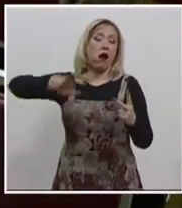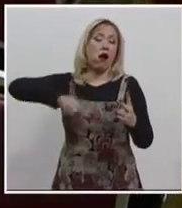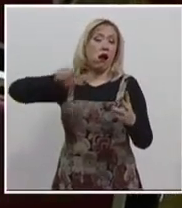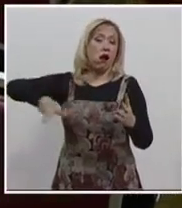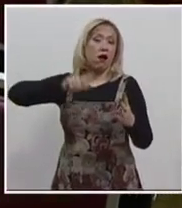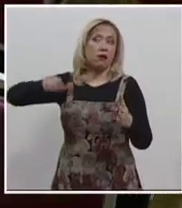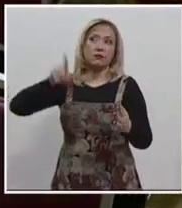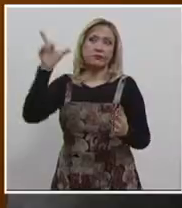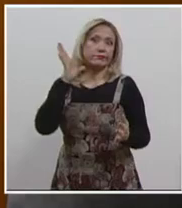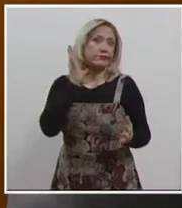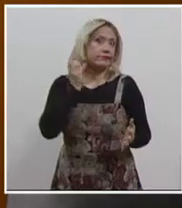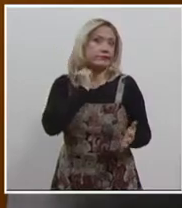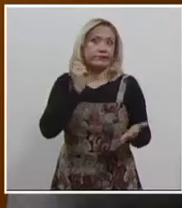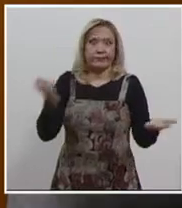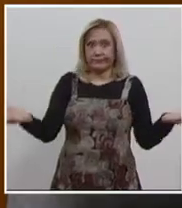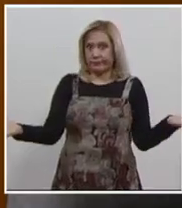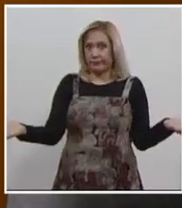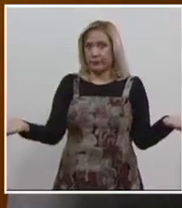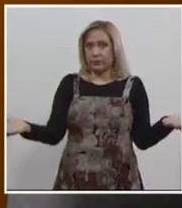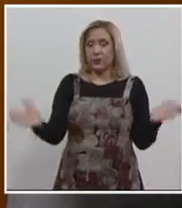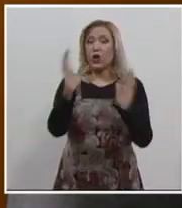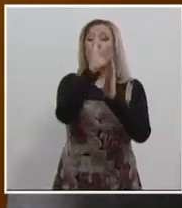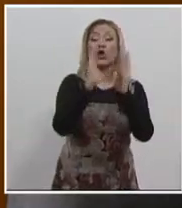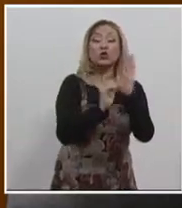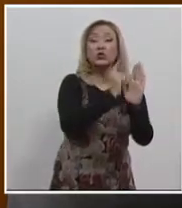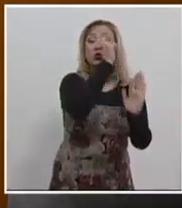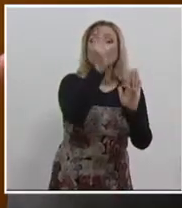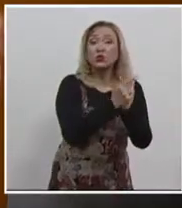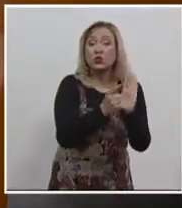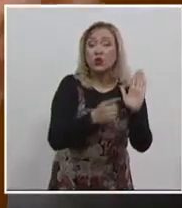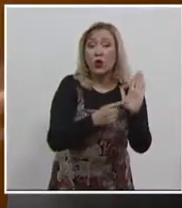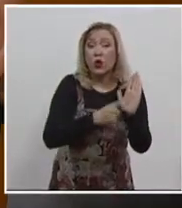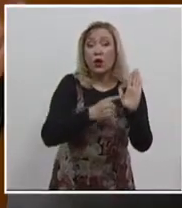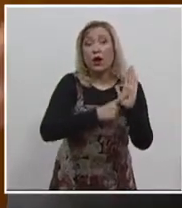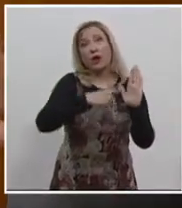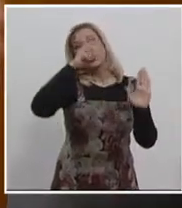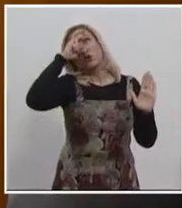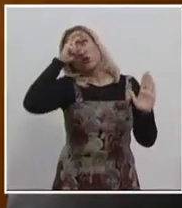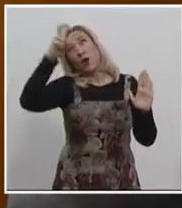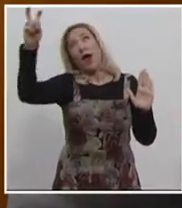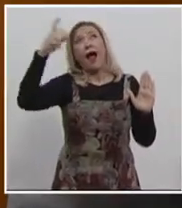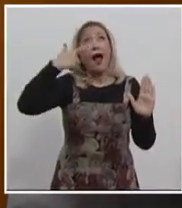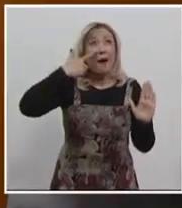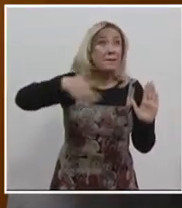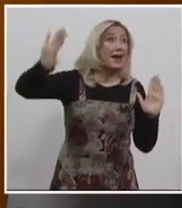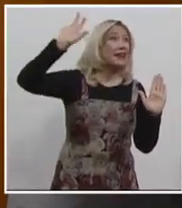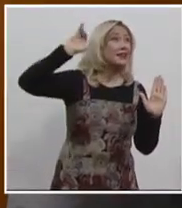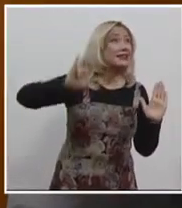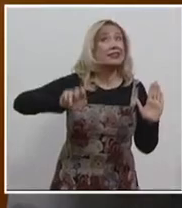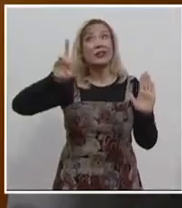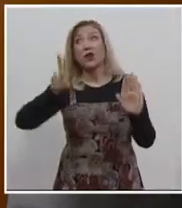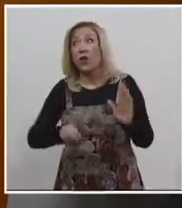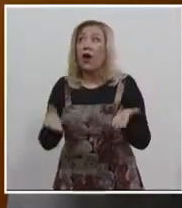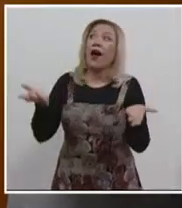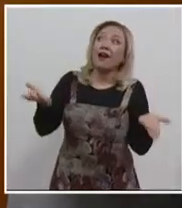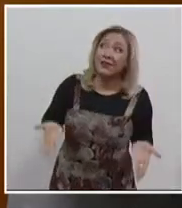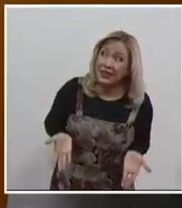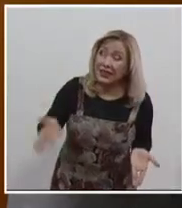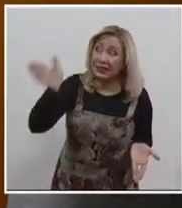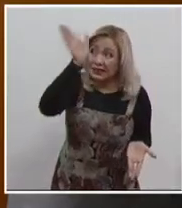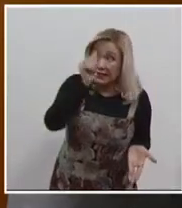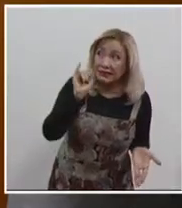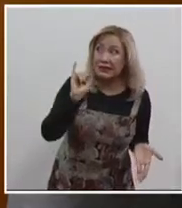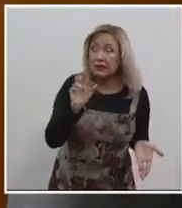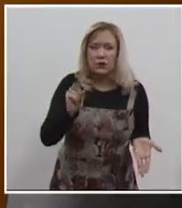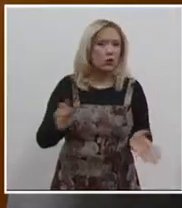con la sentencia. La Constitución no está imaginando a ver si llegan a acordar. Hay que